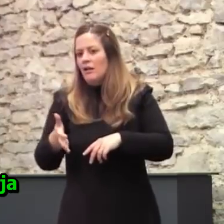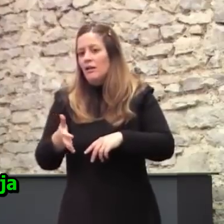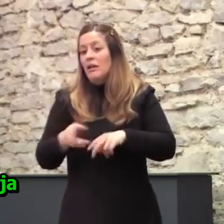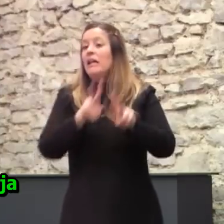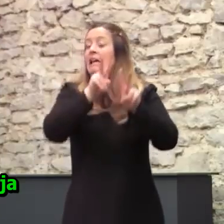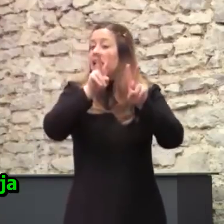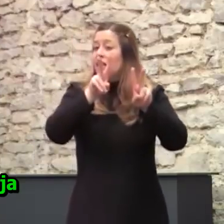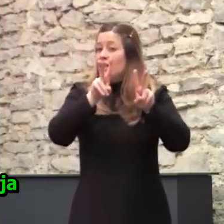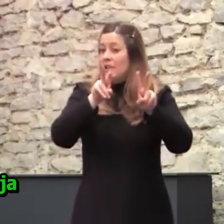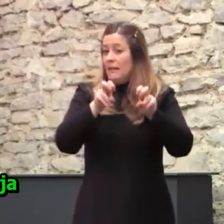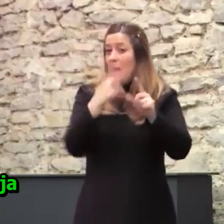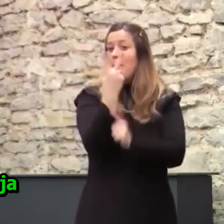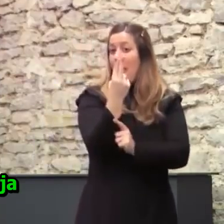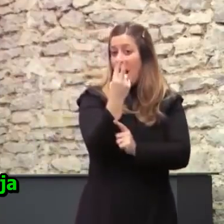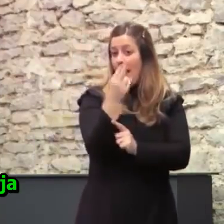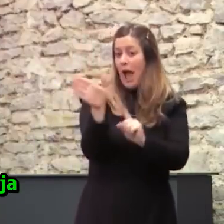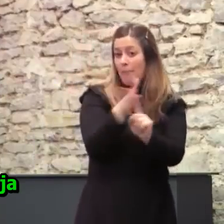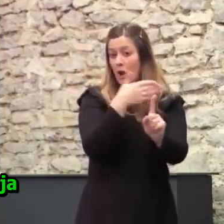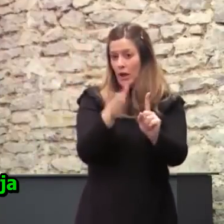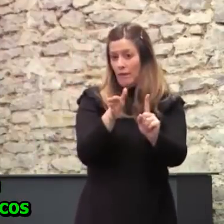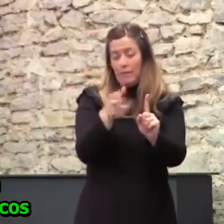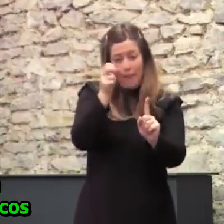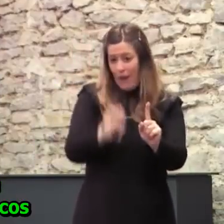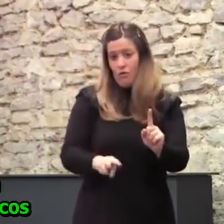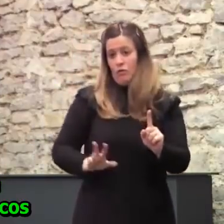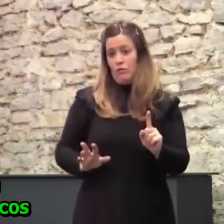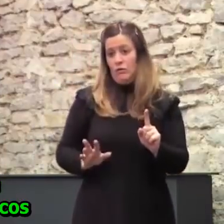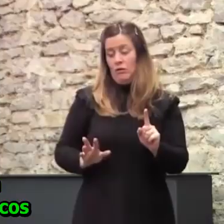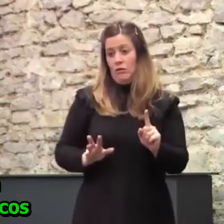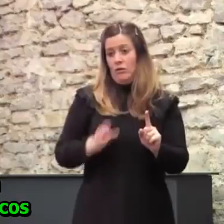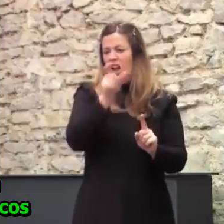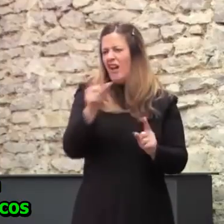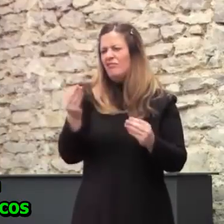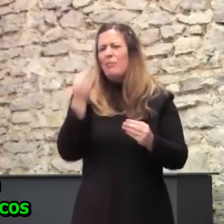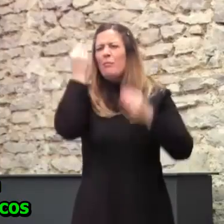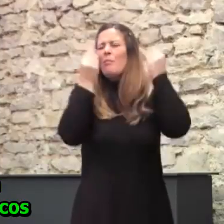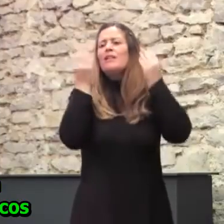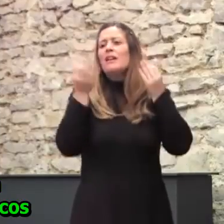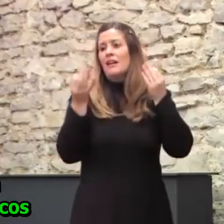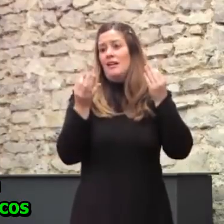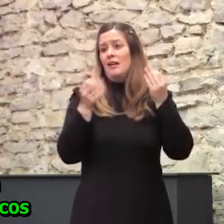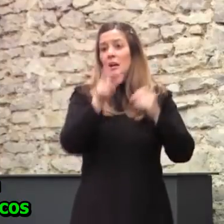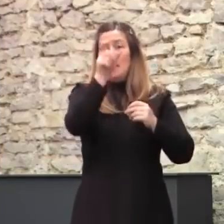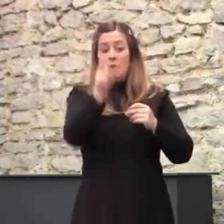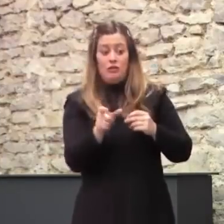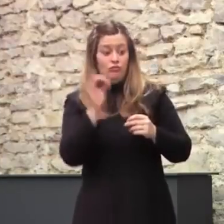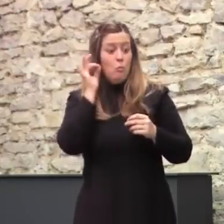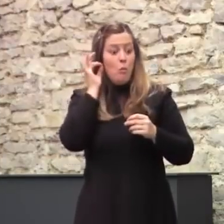la violencia de pareja es todavía mucho peor, ¿no? Por ejemplo, mucha gente piensa que los asesinos de mujeres están